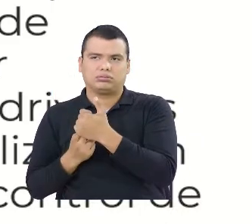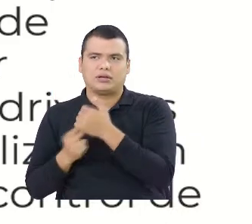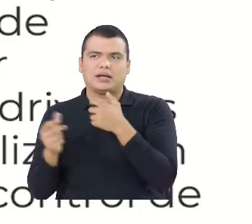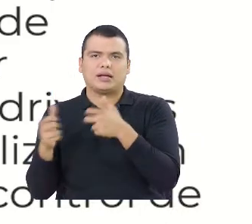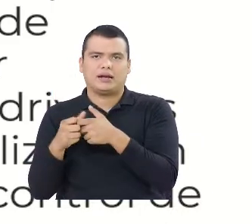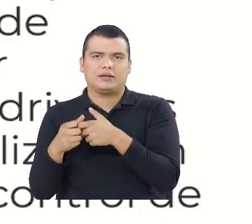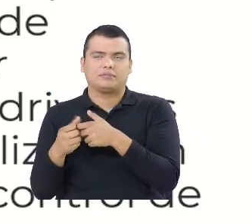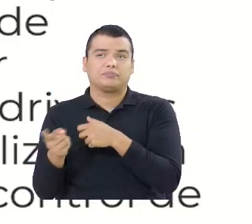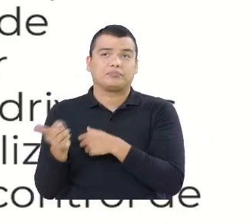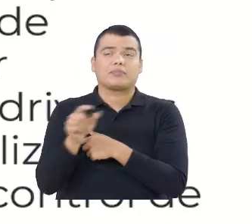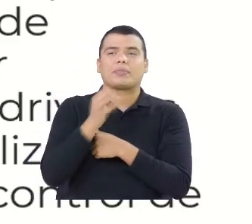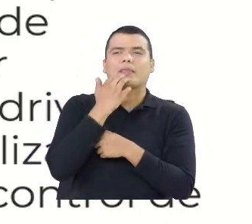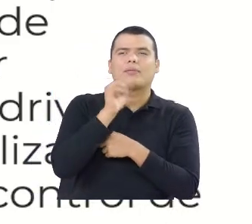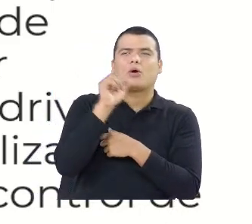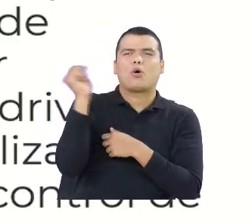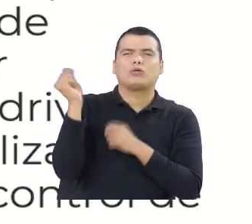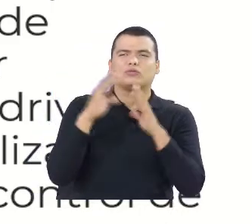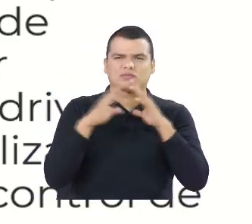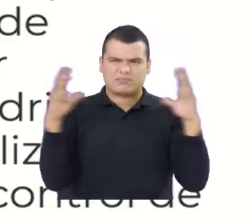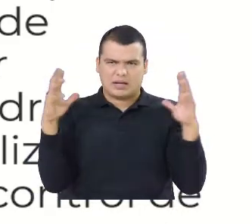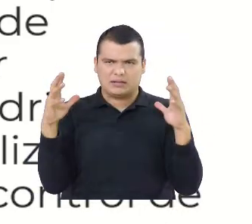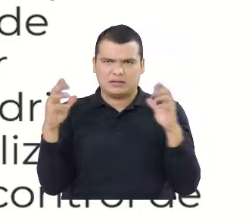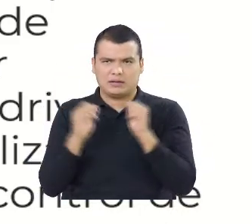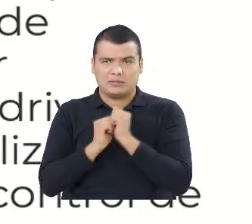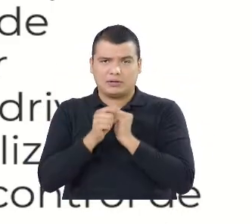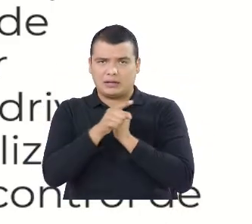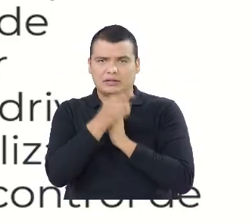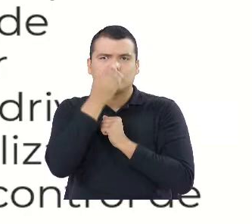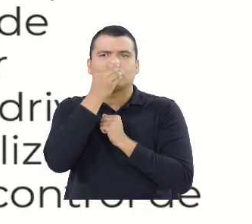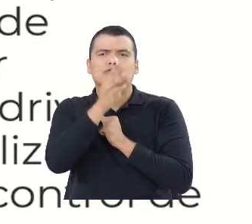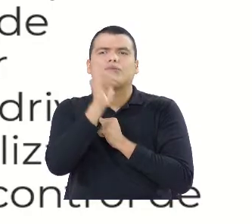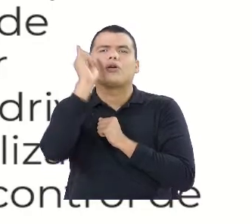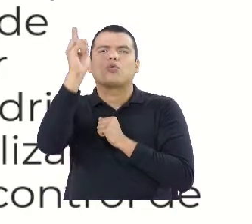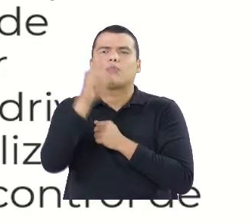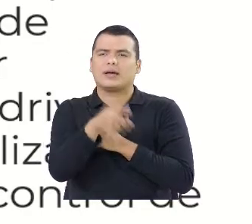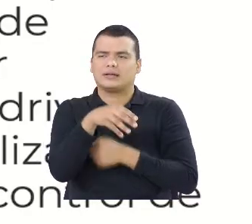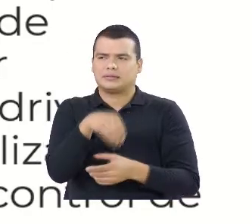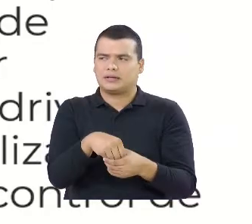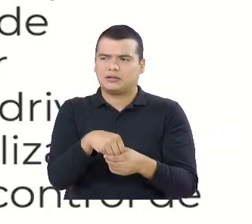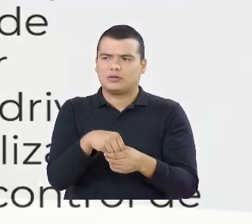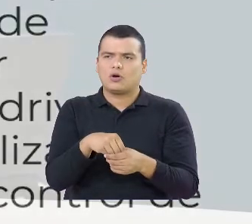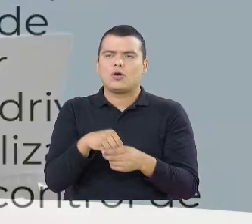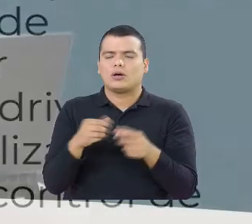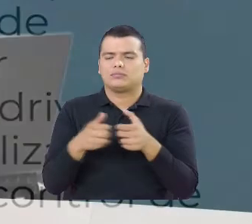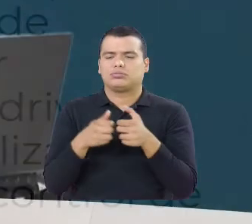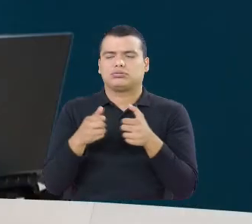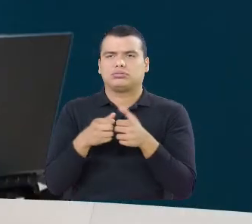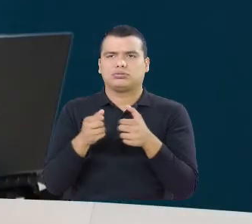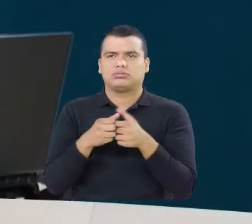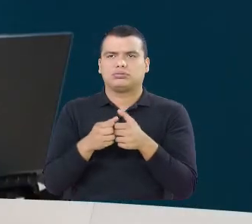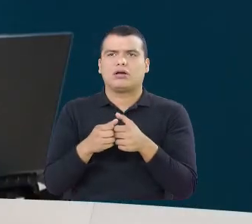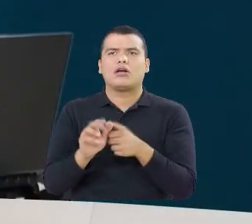grande, este drive no me serviría porque él tan solo maneja 2 amperios.